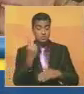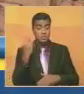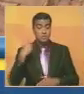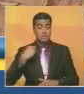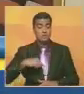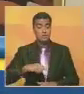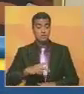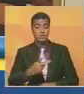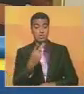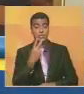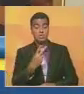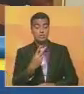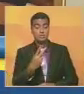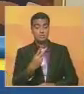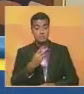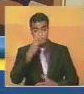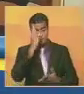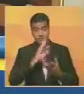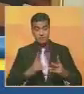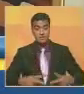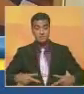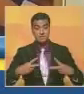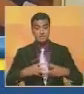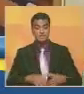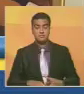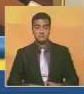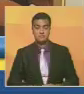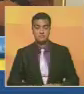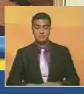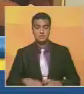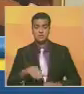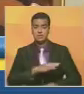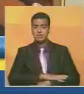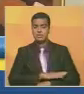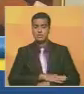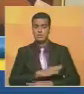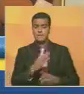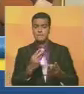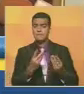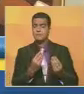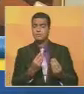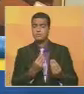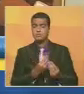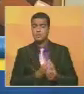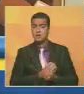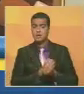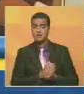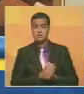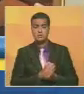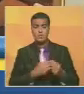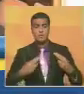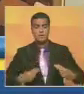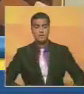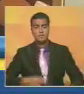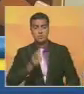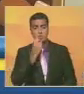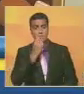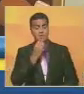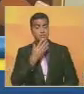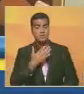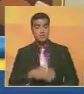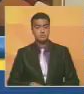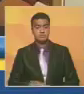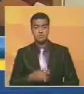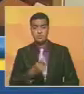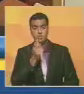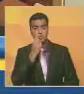recibido 2 fe de vida. Que lo traten con mucho cariño y humanidad, porque es un hombre bueno. No es un hombre